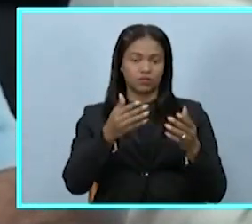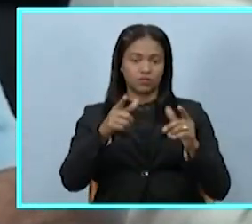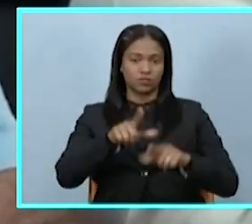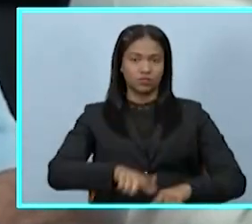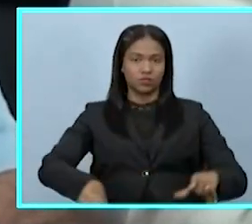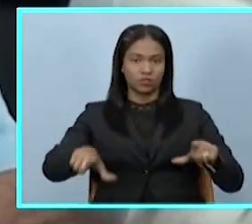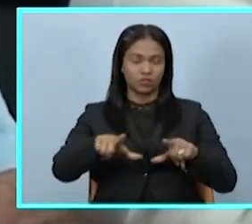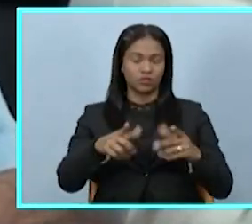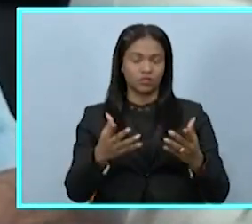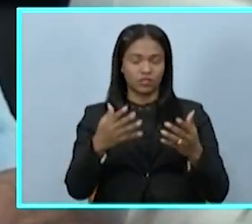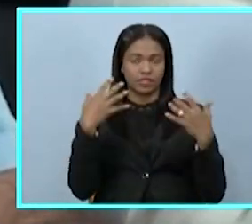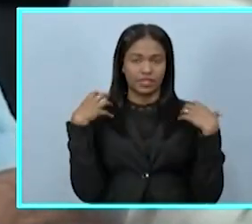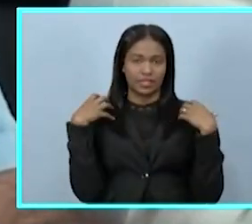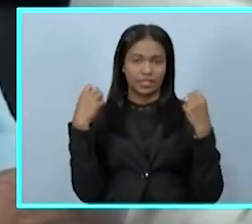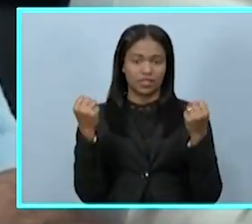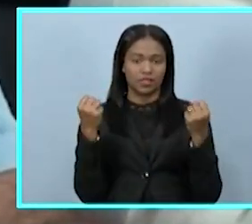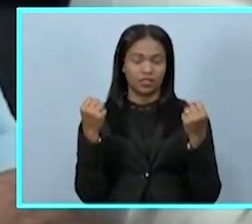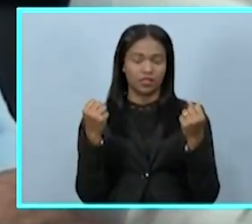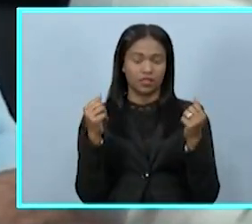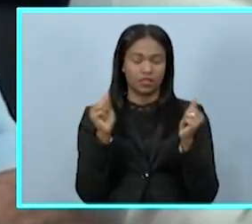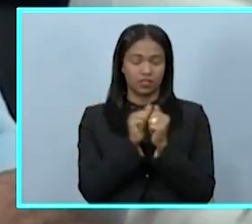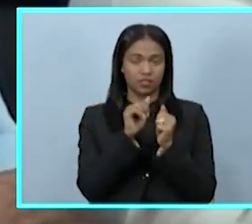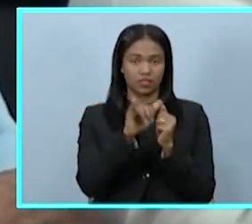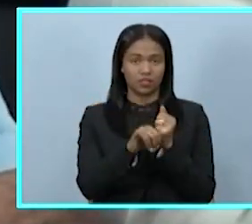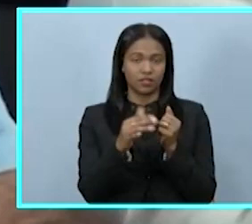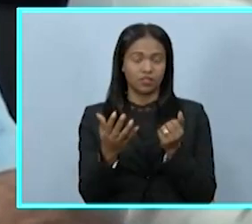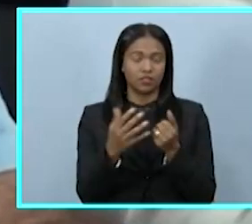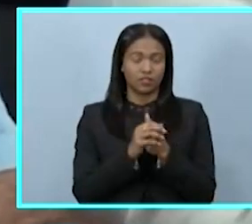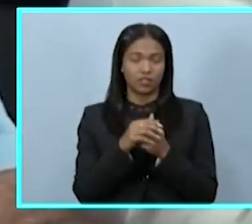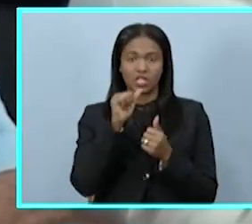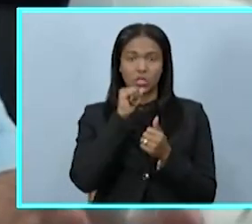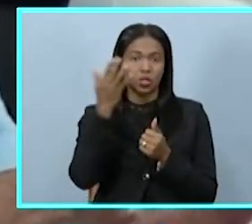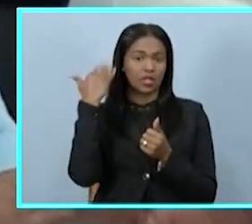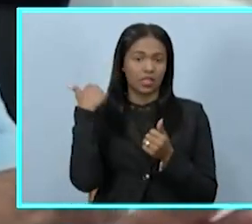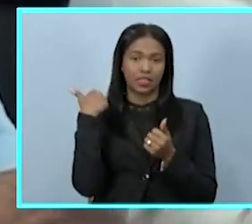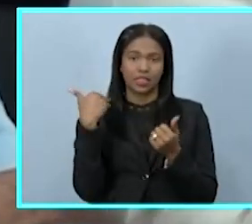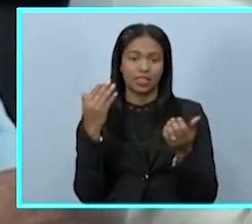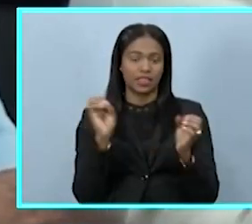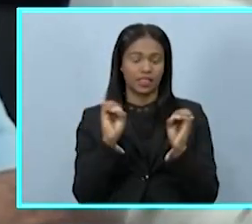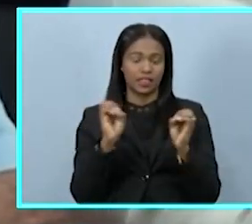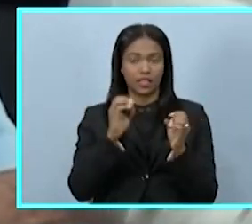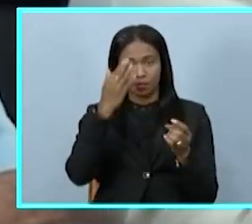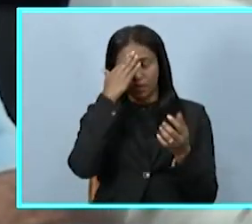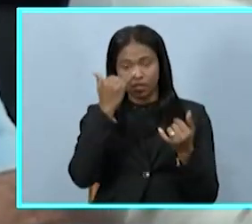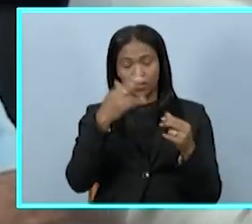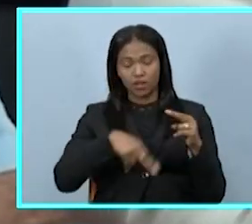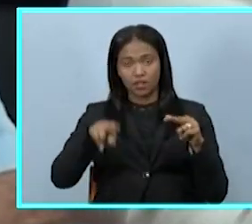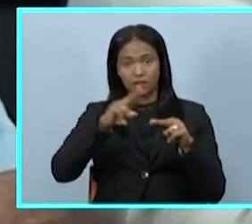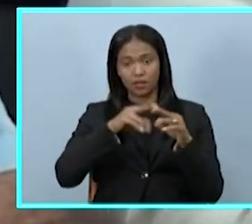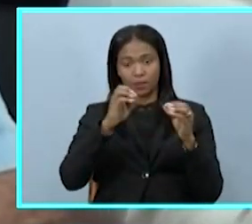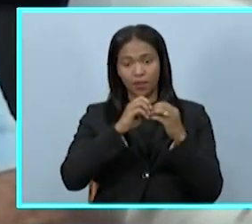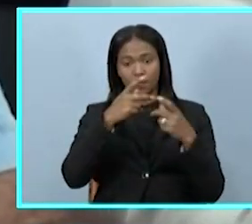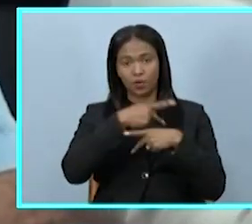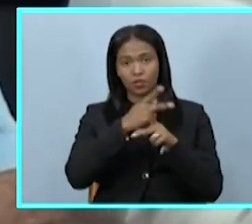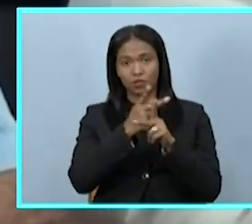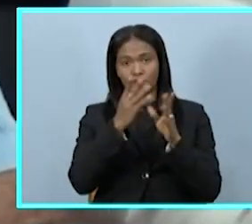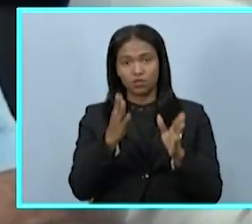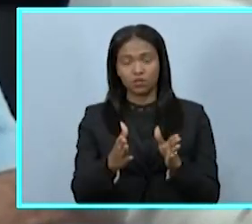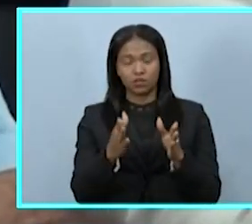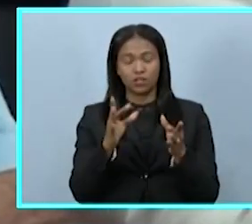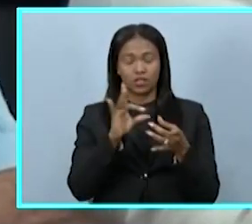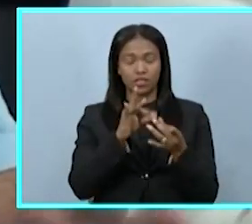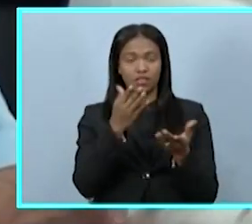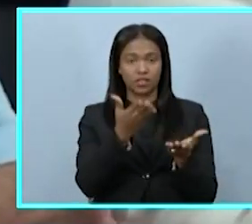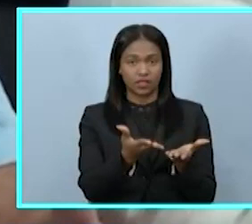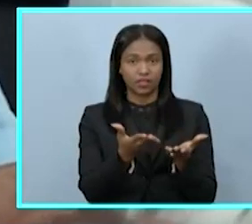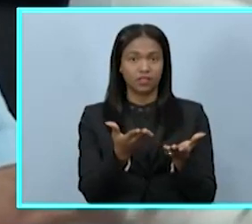una unidad de sanitaria acuícola que no existía en el país, ya que ha habido un aumento de la producción de